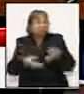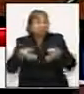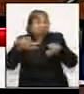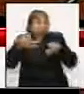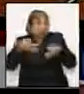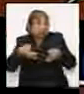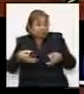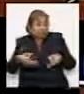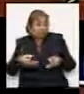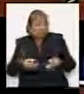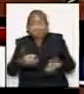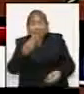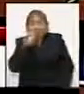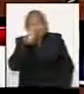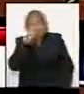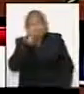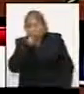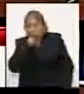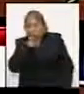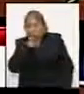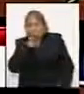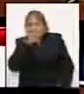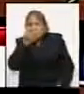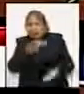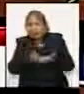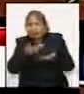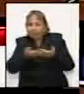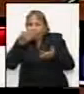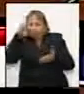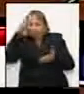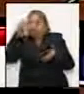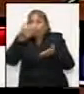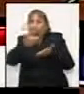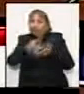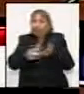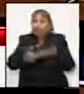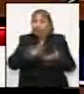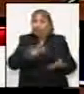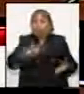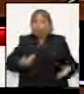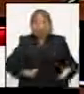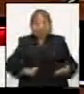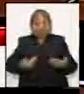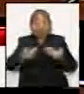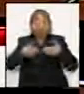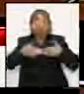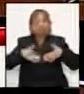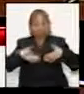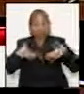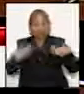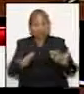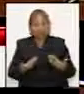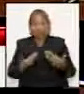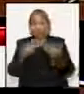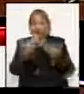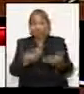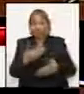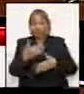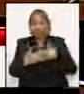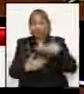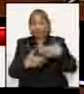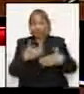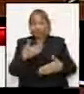efectivamente, viendo las capacidades presupuestales que tiene el gobierno en este momento, se puede ir haciendo ese